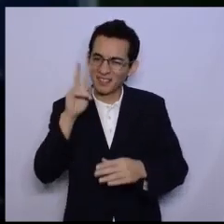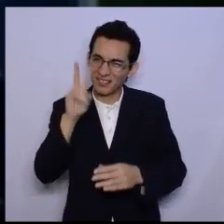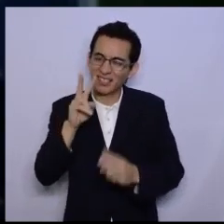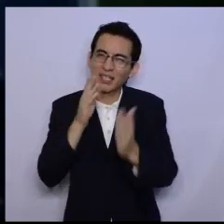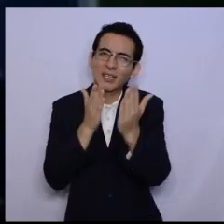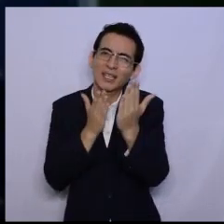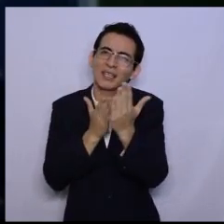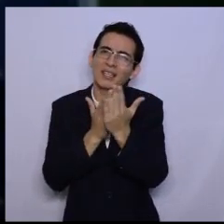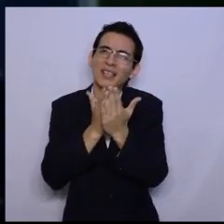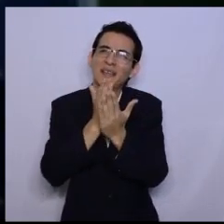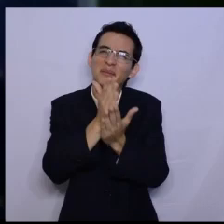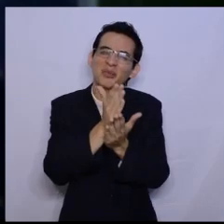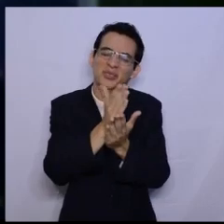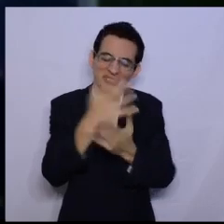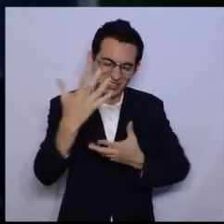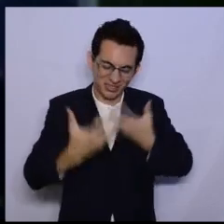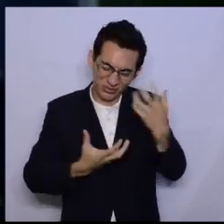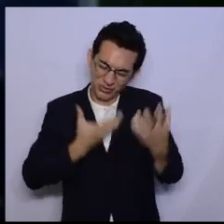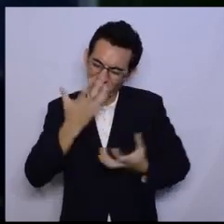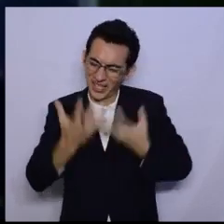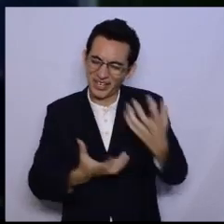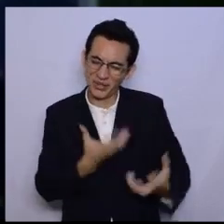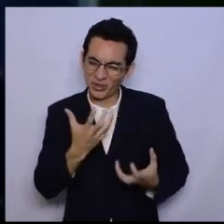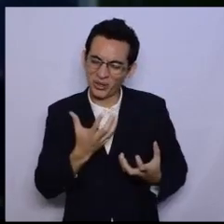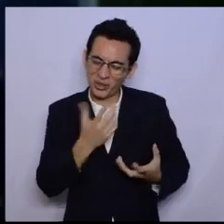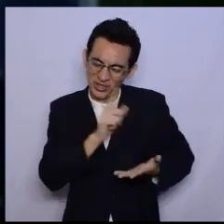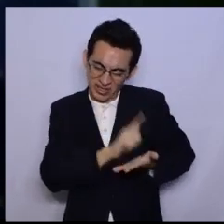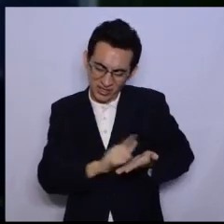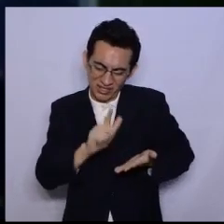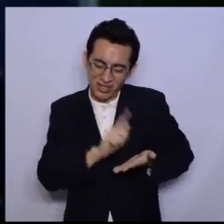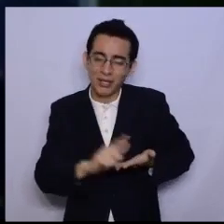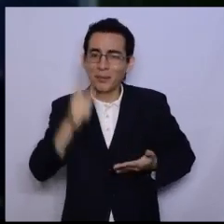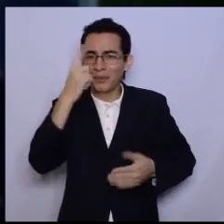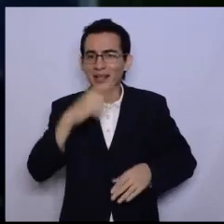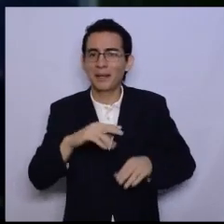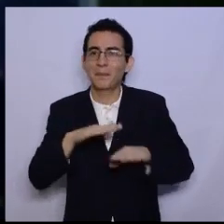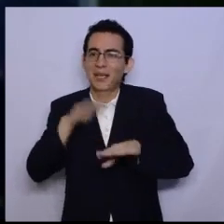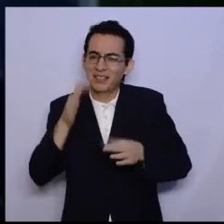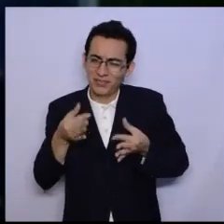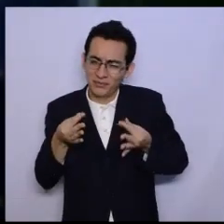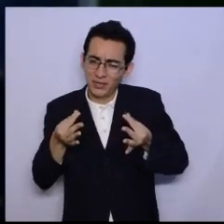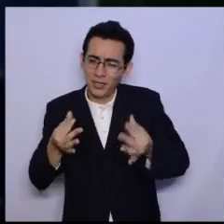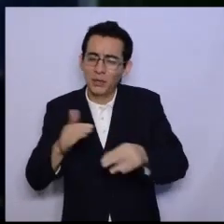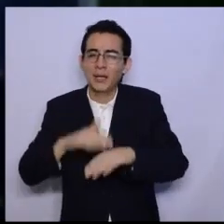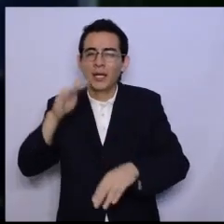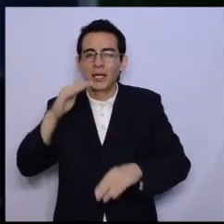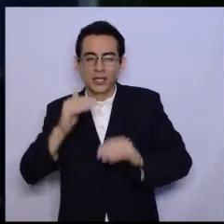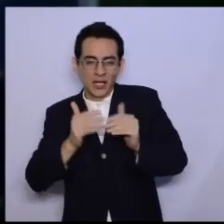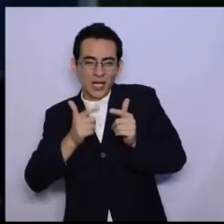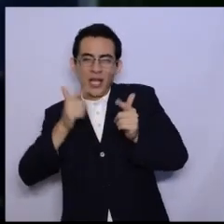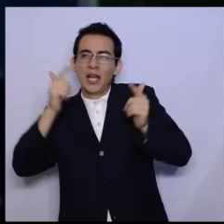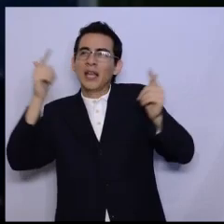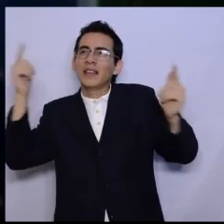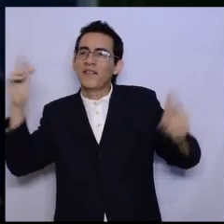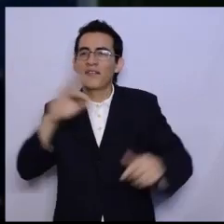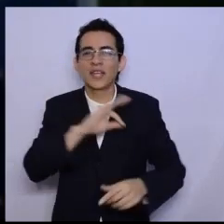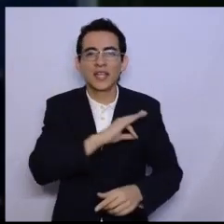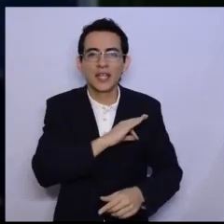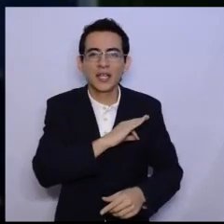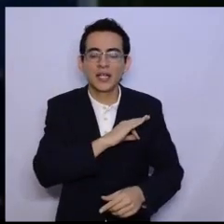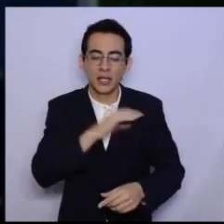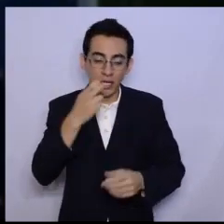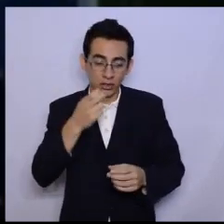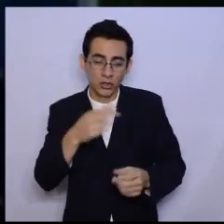entremos al crisol para que nuestra fe sea purificada, entendemos también, y quién mejor que tú lo entiendes, que